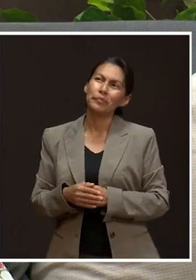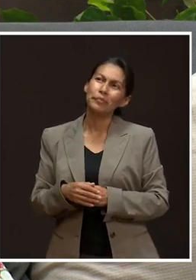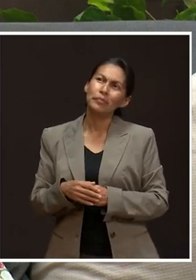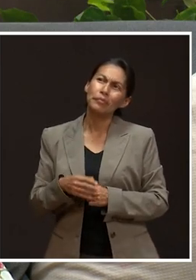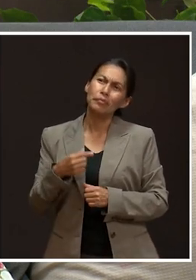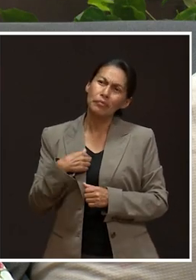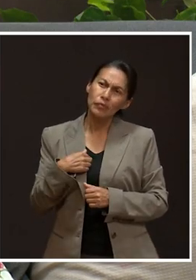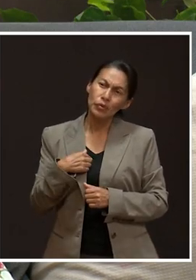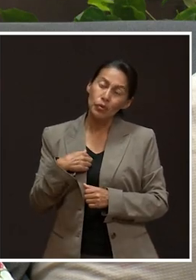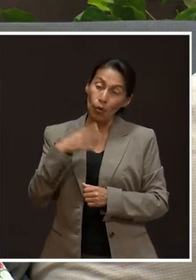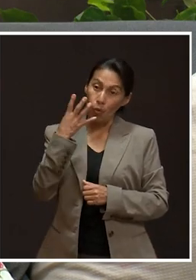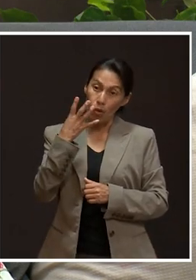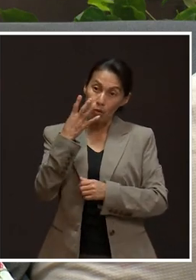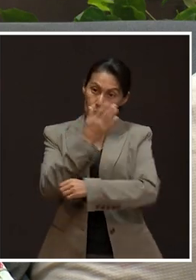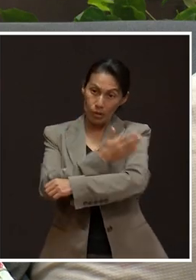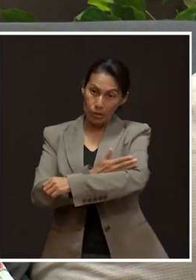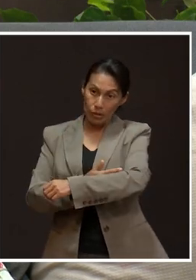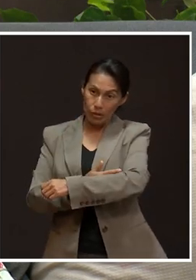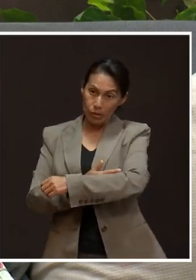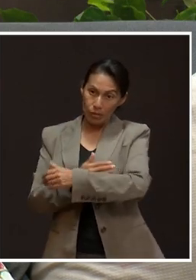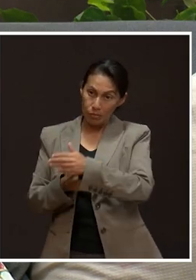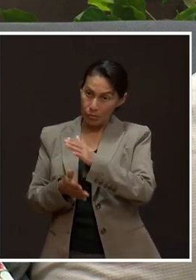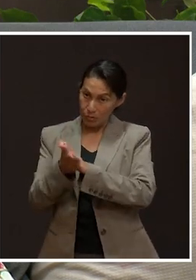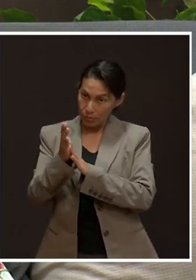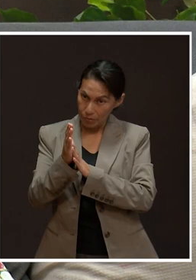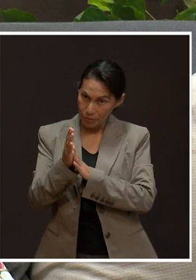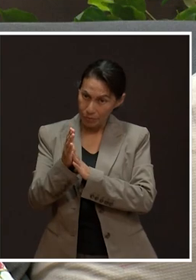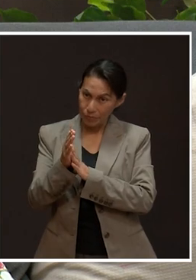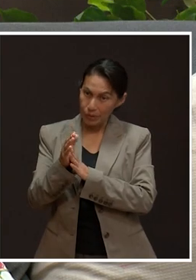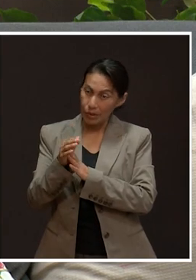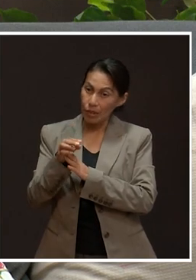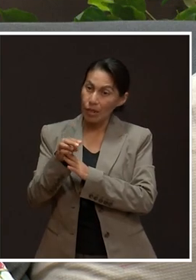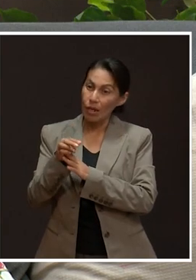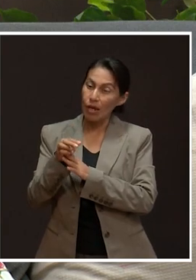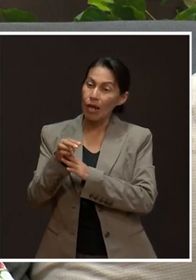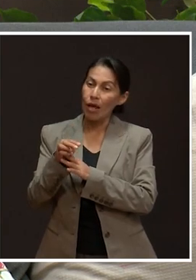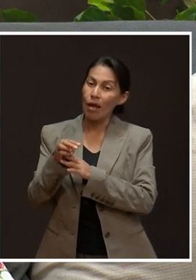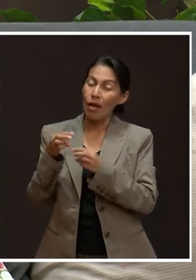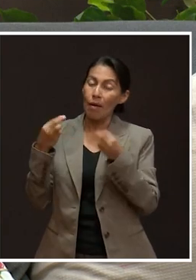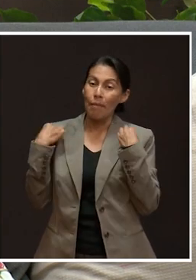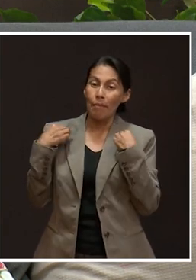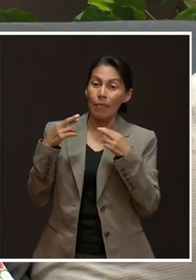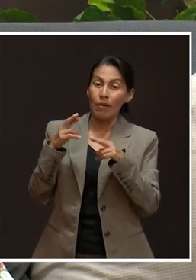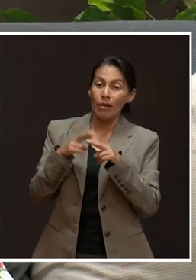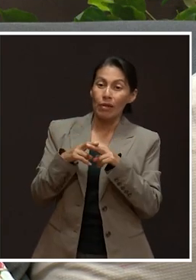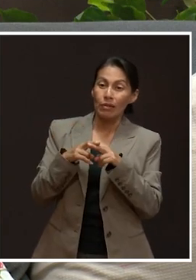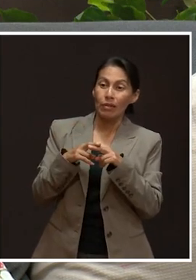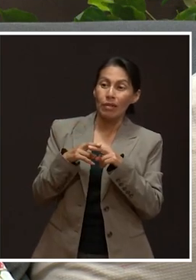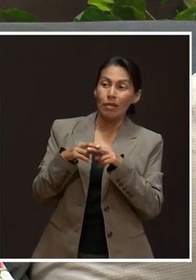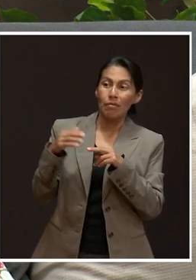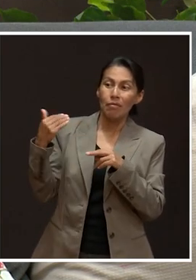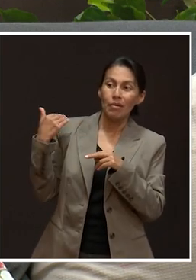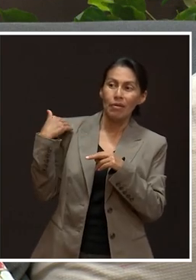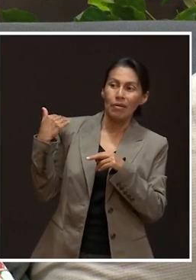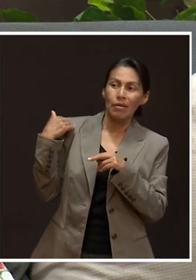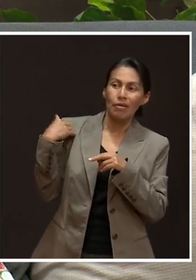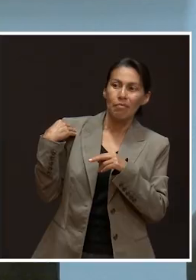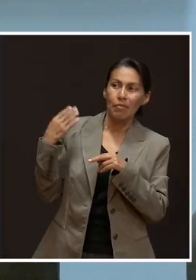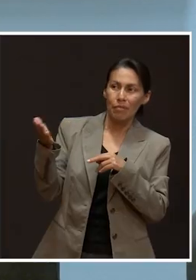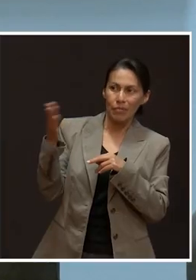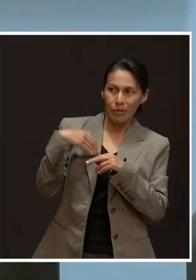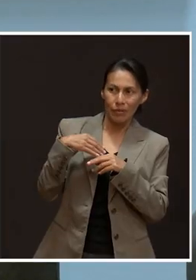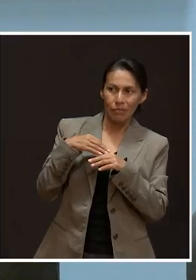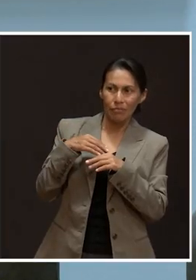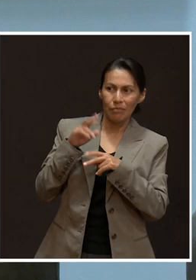entonces, yo iba a salir a un lugar a las cuatro de la tarde, cuando me manda el mensaje la preceptora, diciéndome, Blanca, tenemos que hablar después de la vespertina,